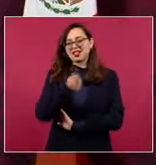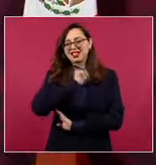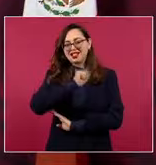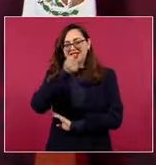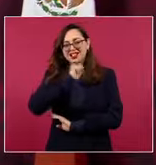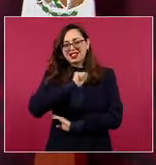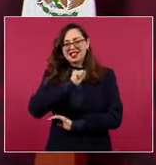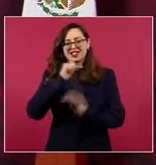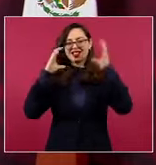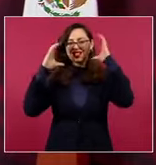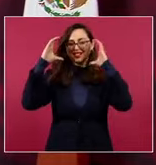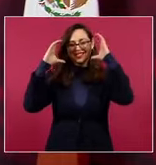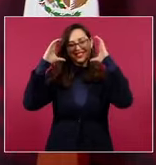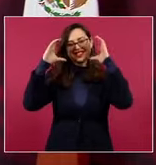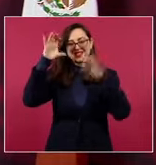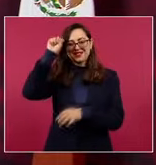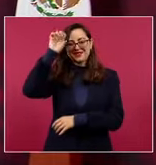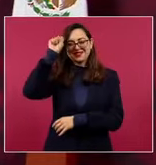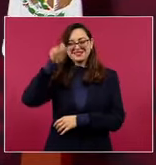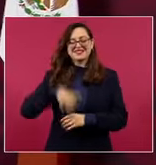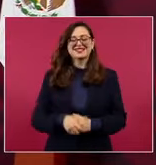Ricolino, sí.